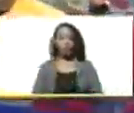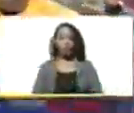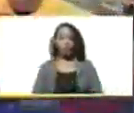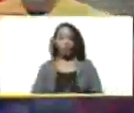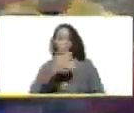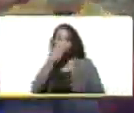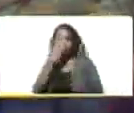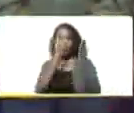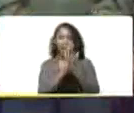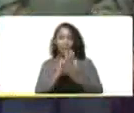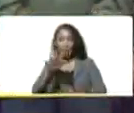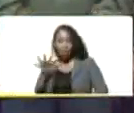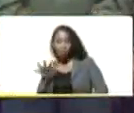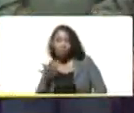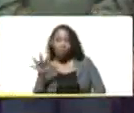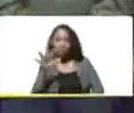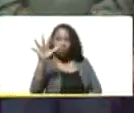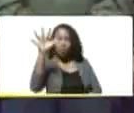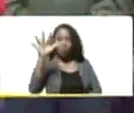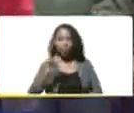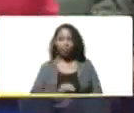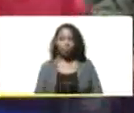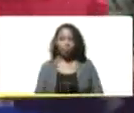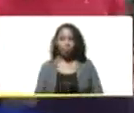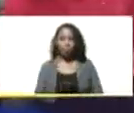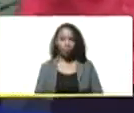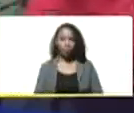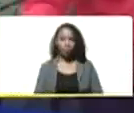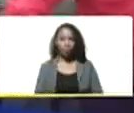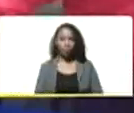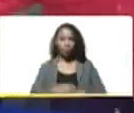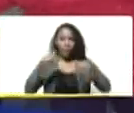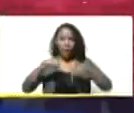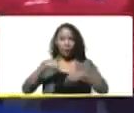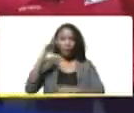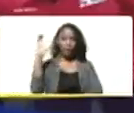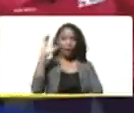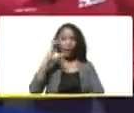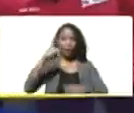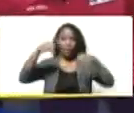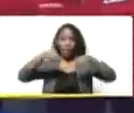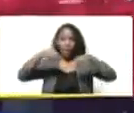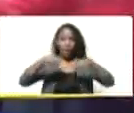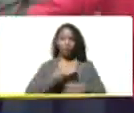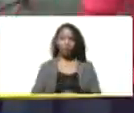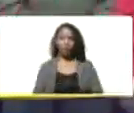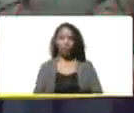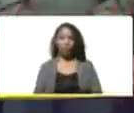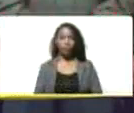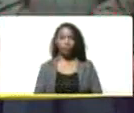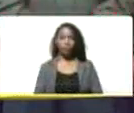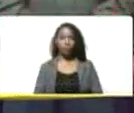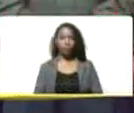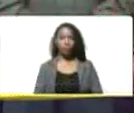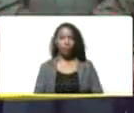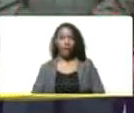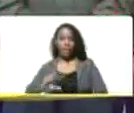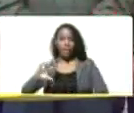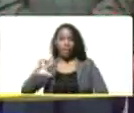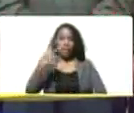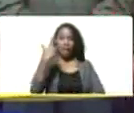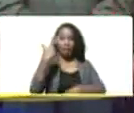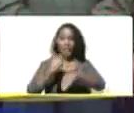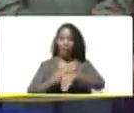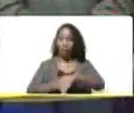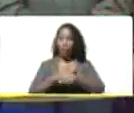frente al Guarayra Repano, en esta Caracas de hoy, en la tercera década